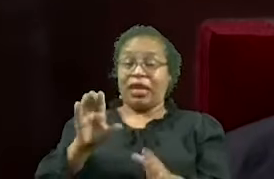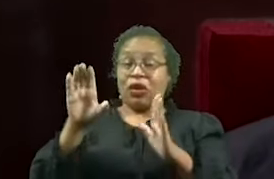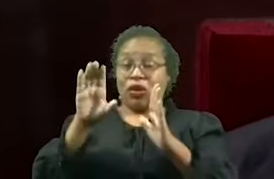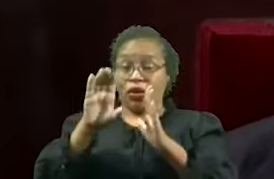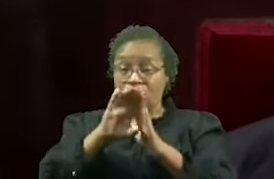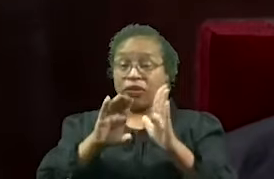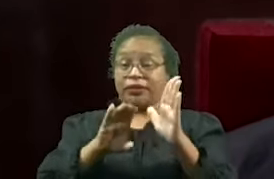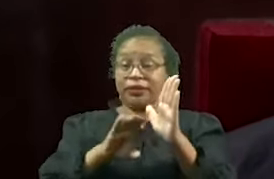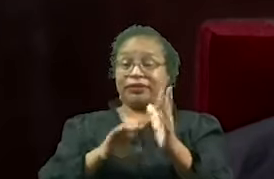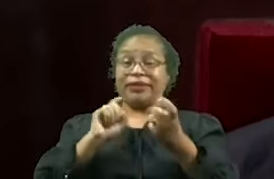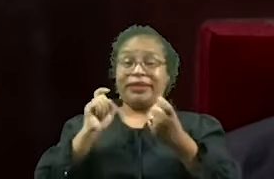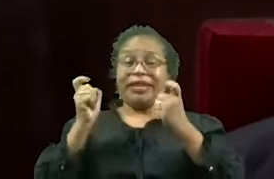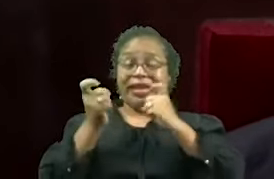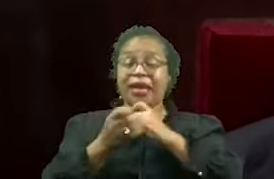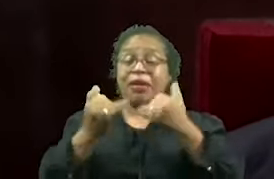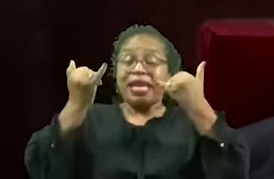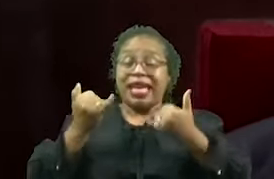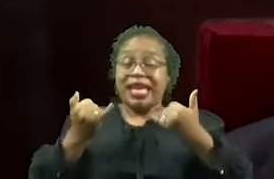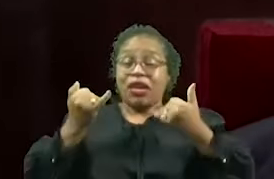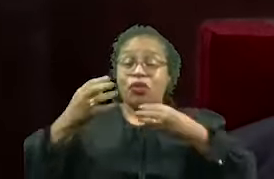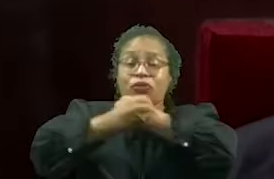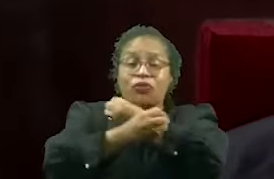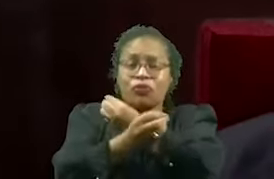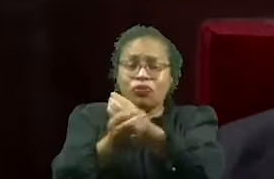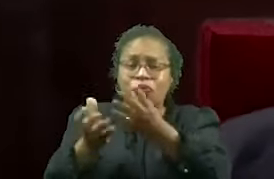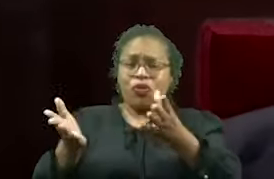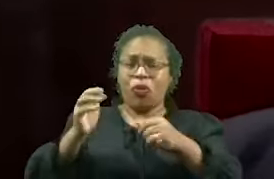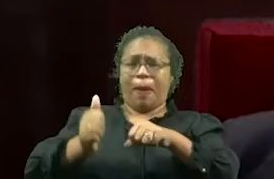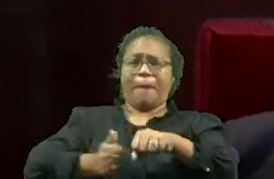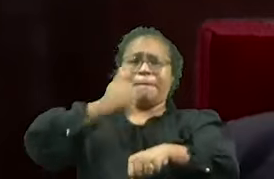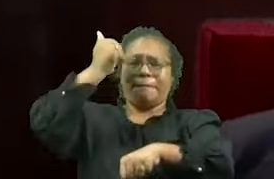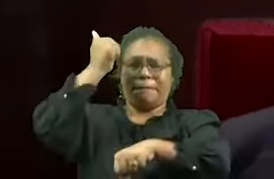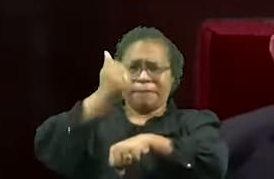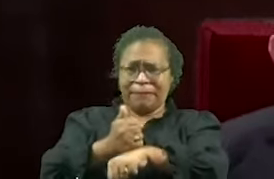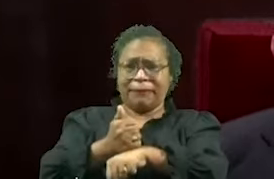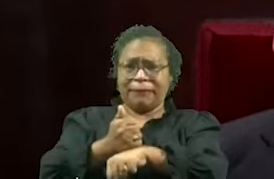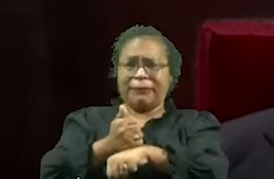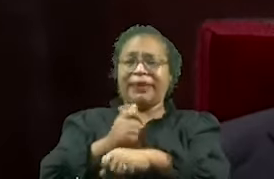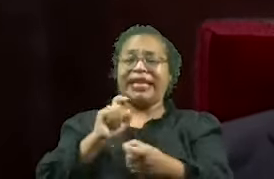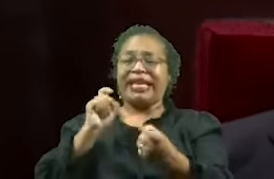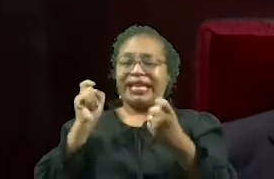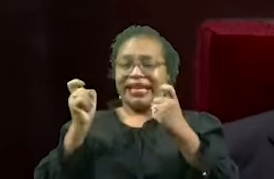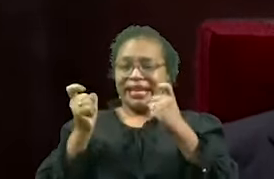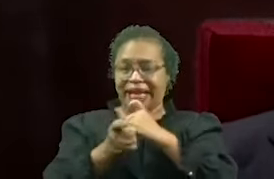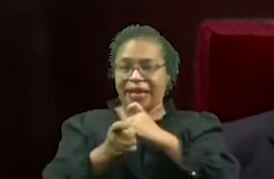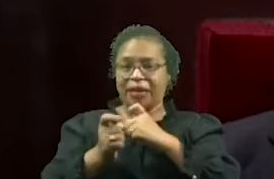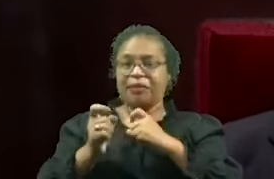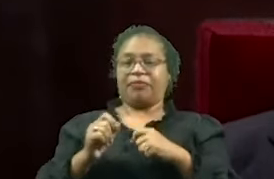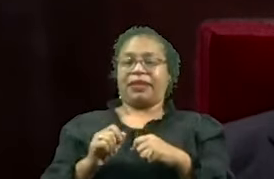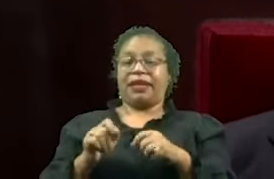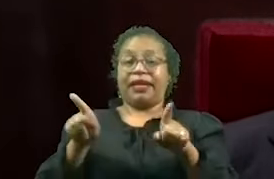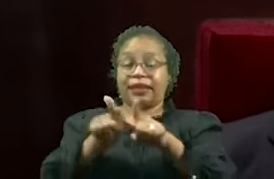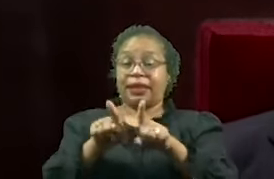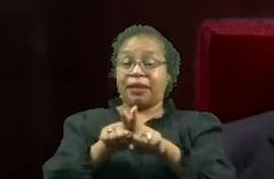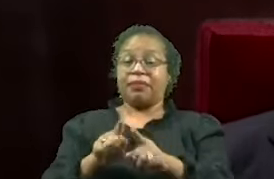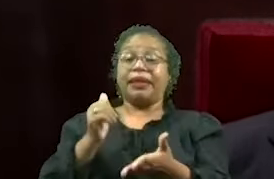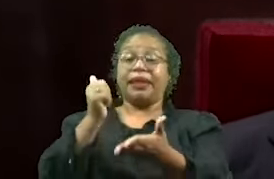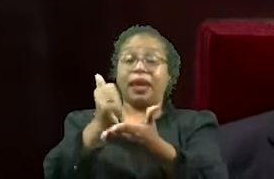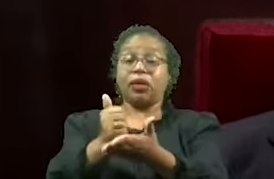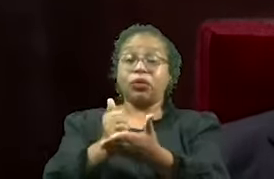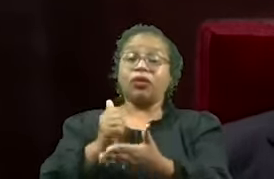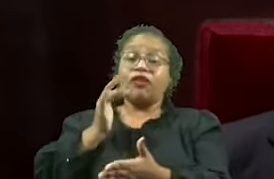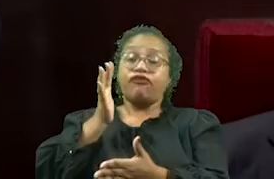hoy proclamamos que cambia los cimientos de nuestra historia y Define también nuestro Horizonte